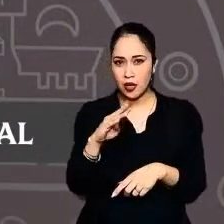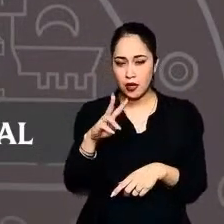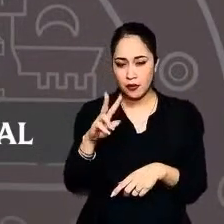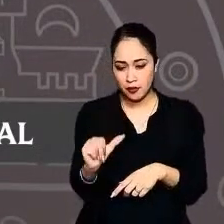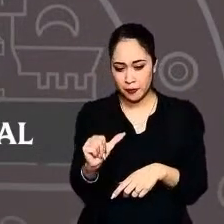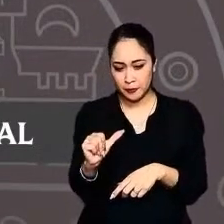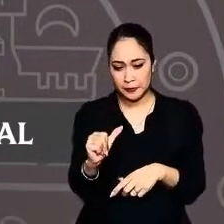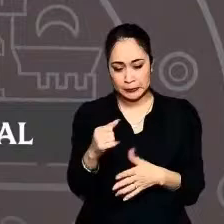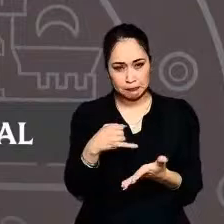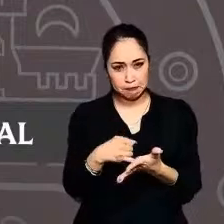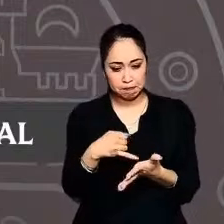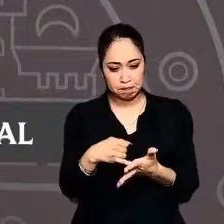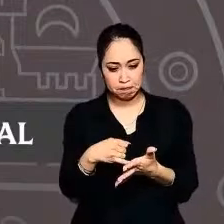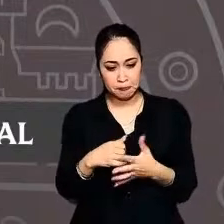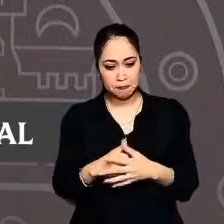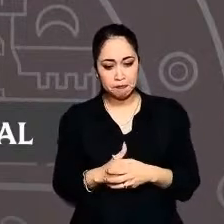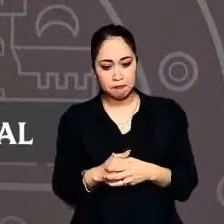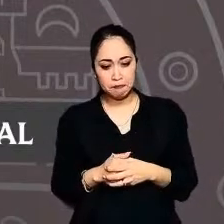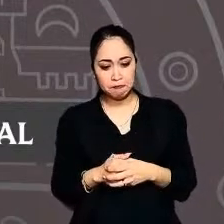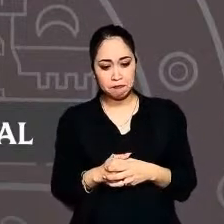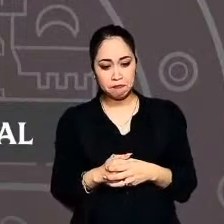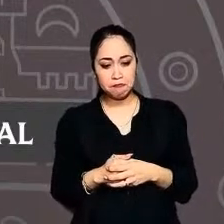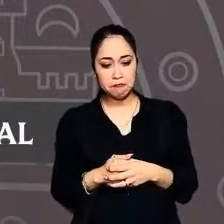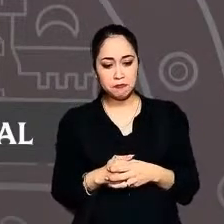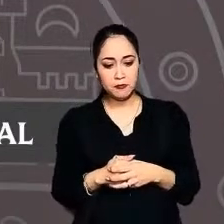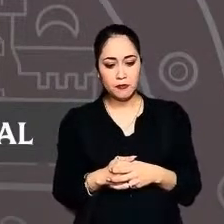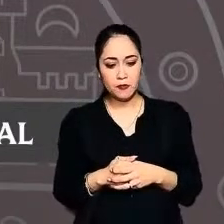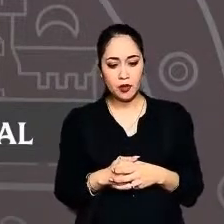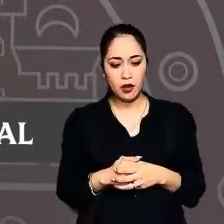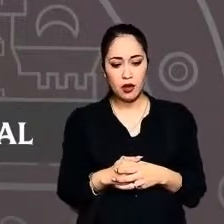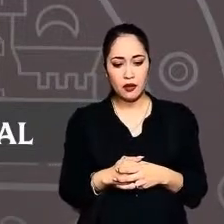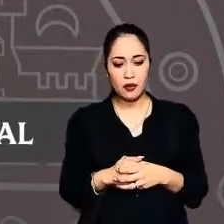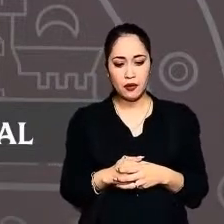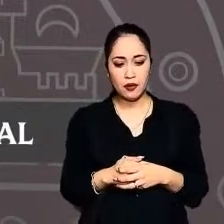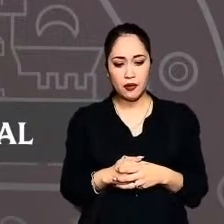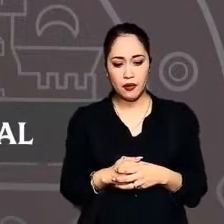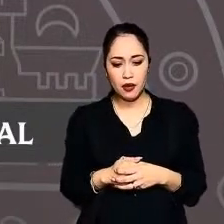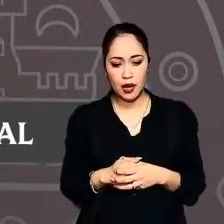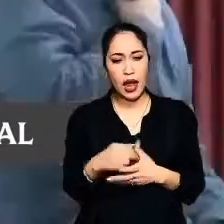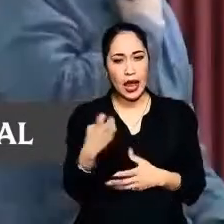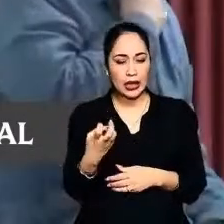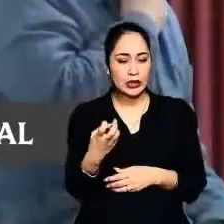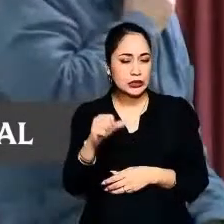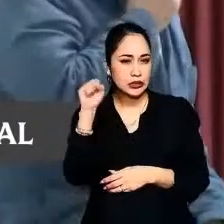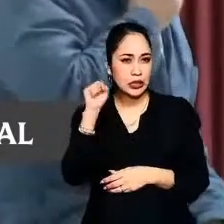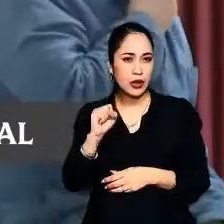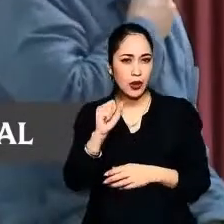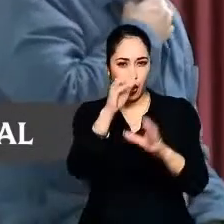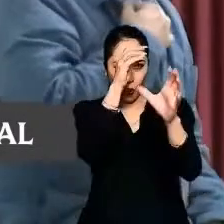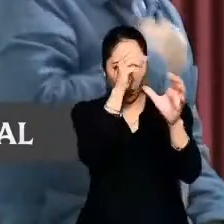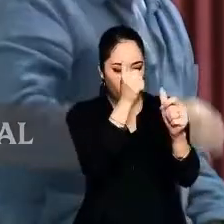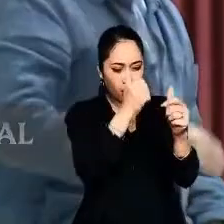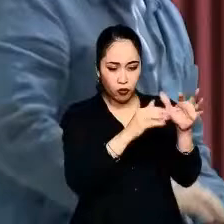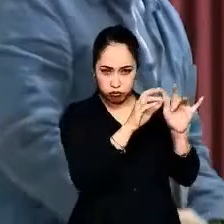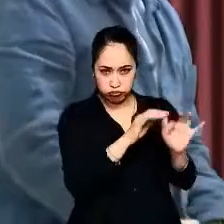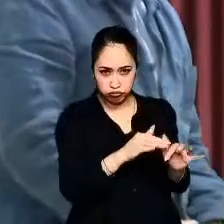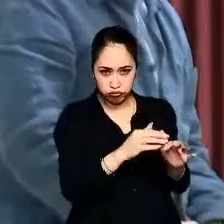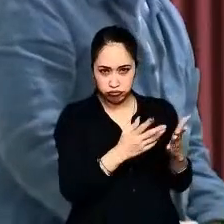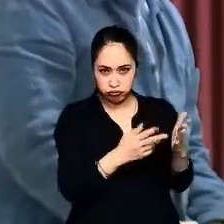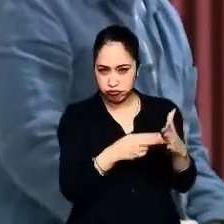puedo comentar acerca de este convenio del sábado, que es muy